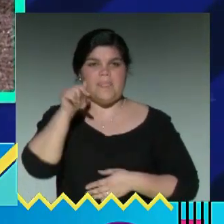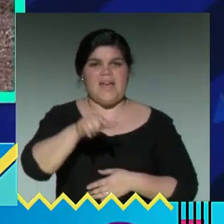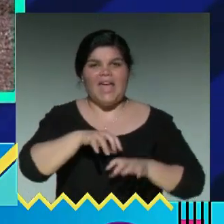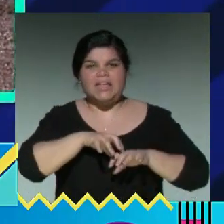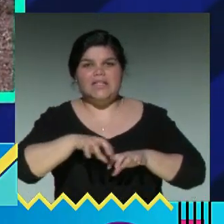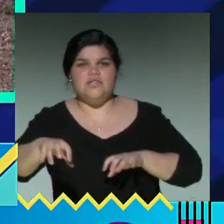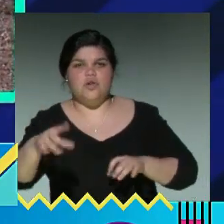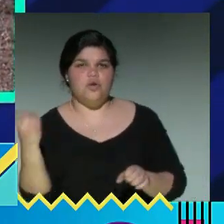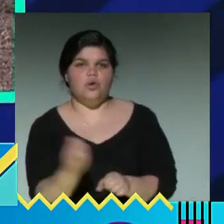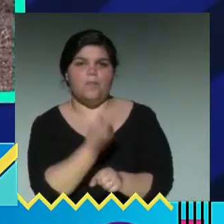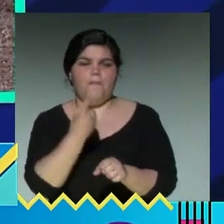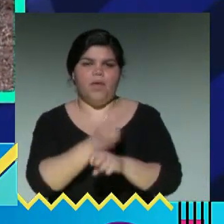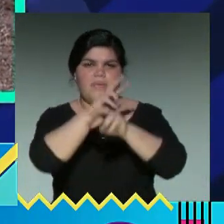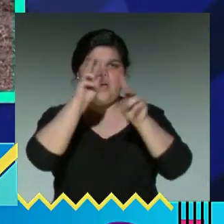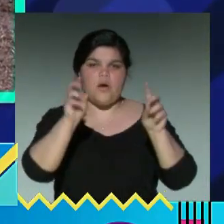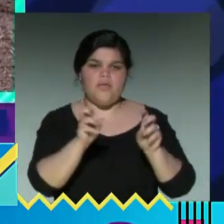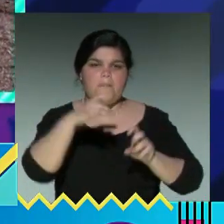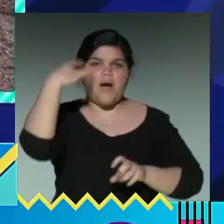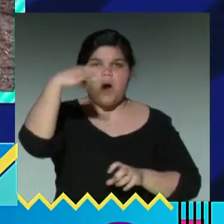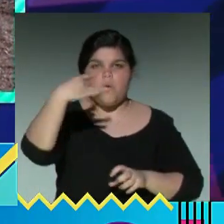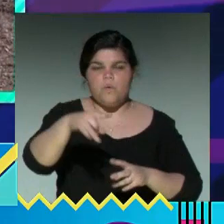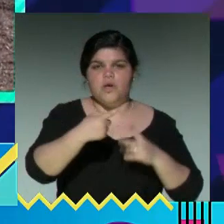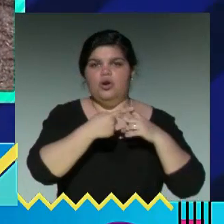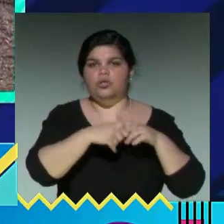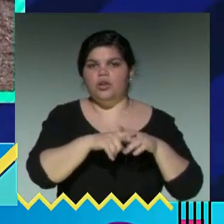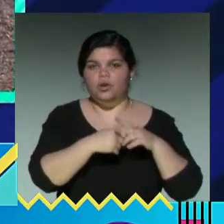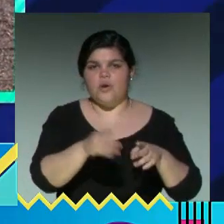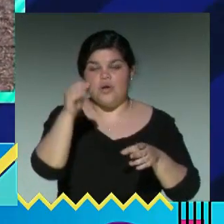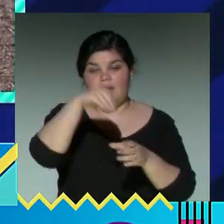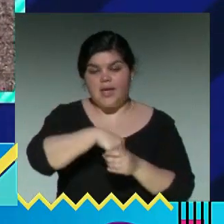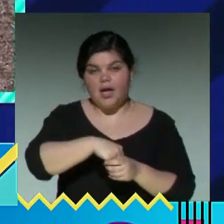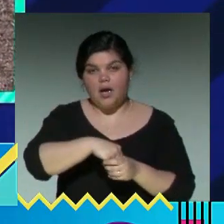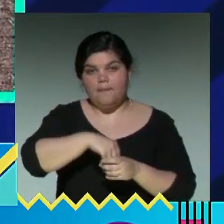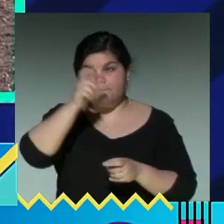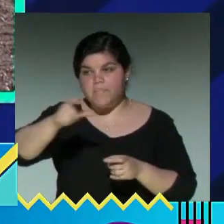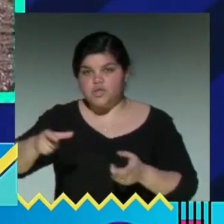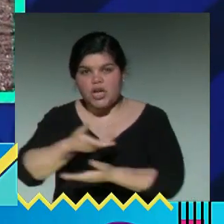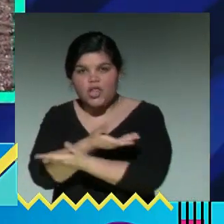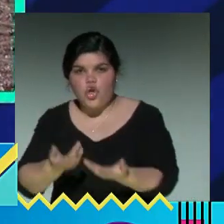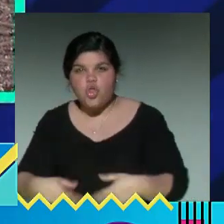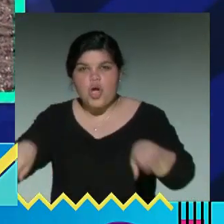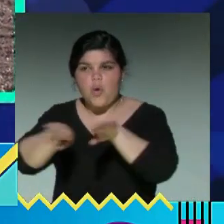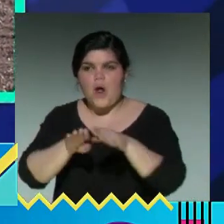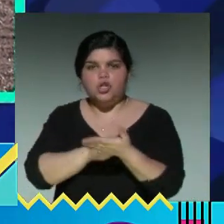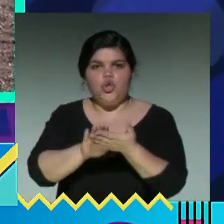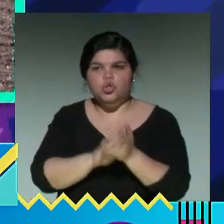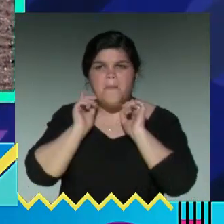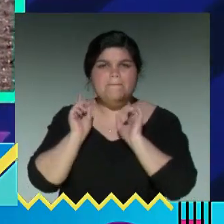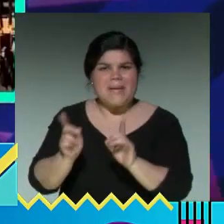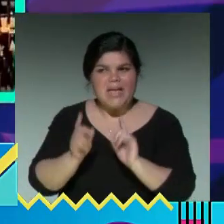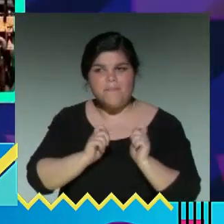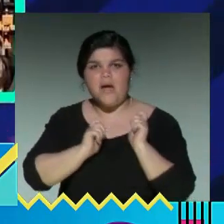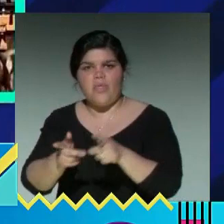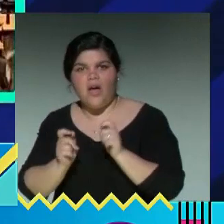como un paquete tecnológico que sirva para todos los productores, sino que de alguna manera tiene que responder a